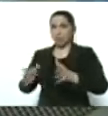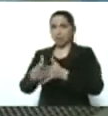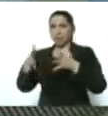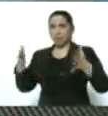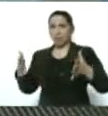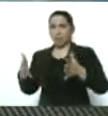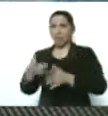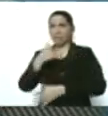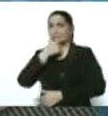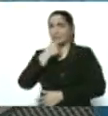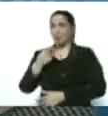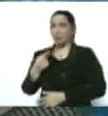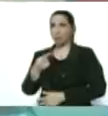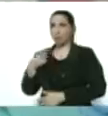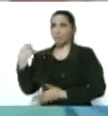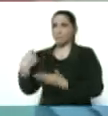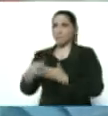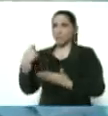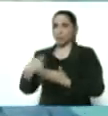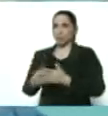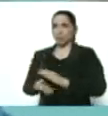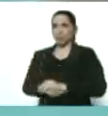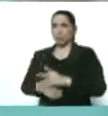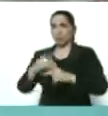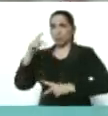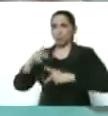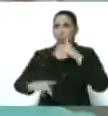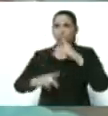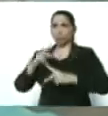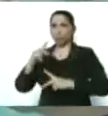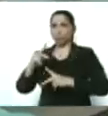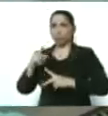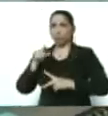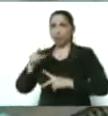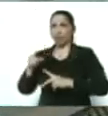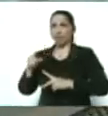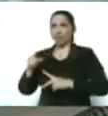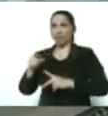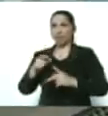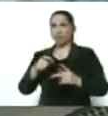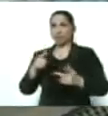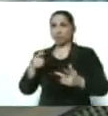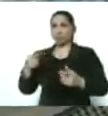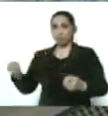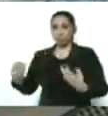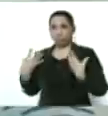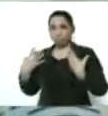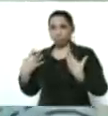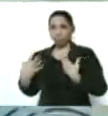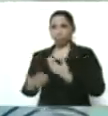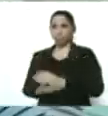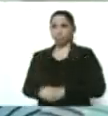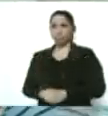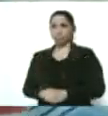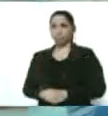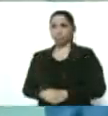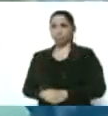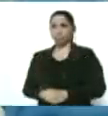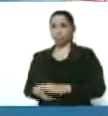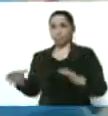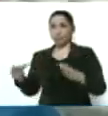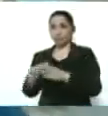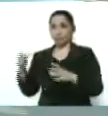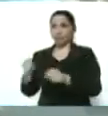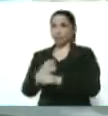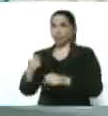factibilidad de invención y de producción fue ese medio de transporte viral. Entonces, el equipo de trabajo